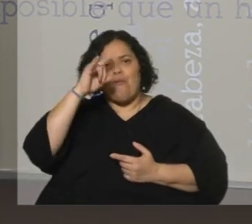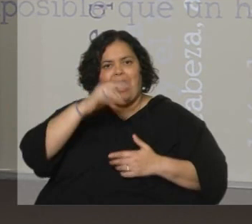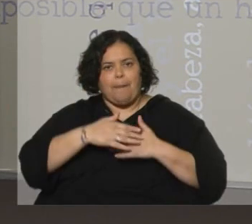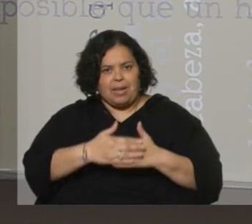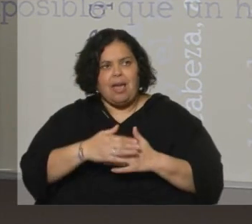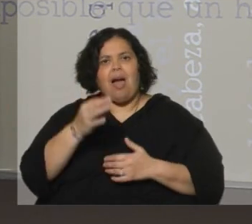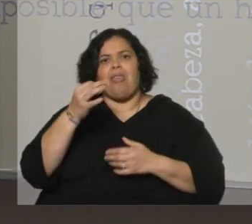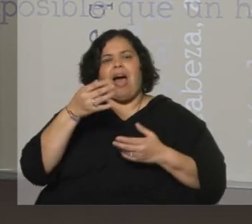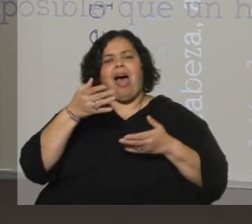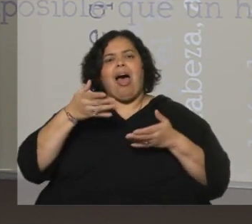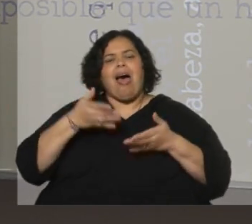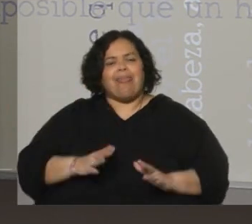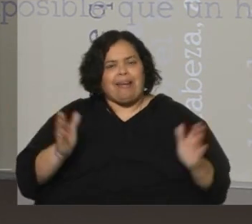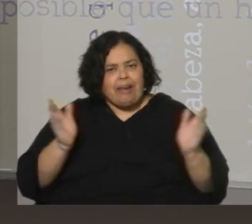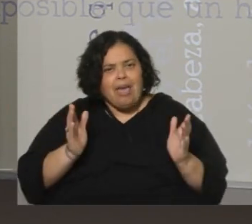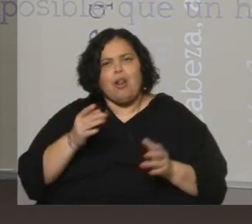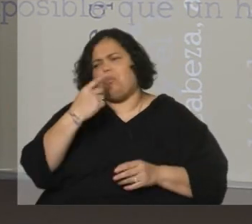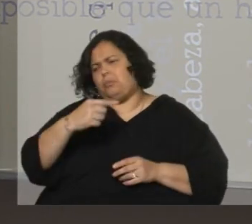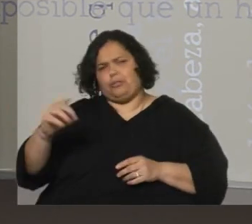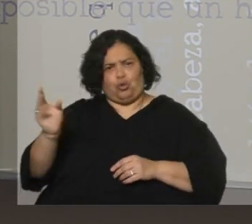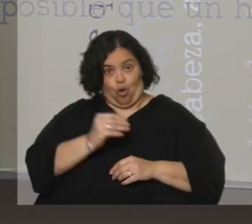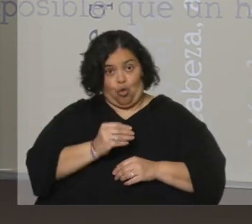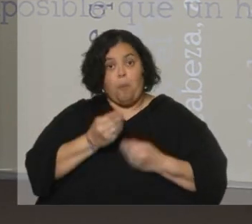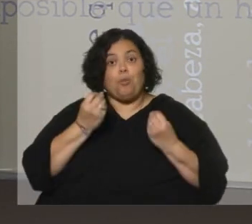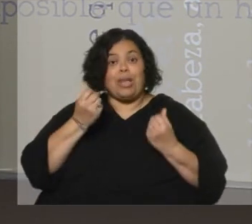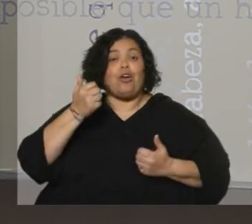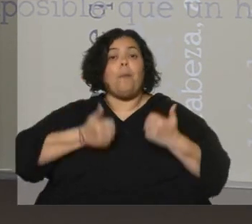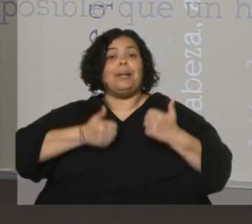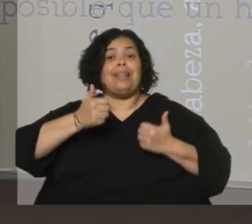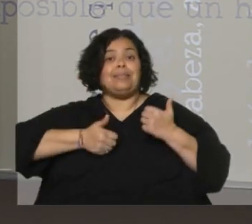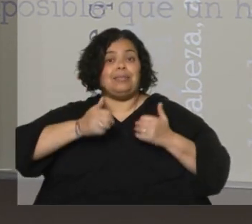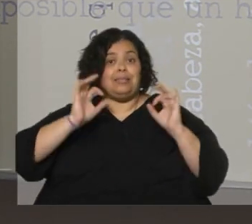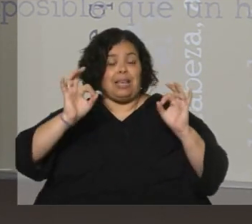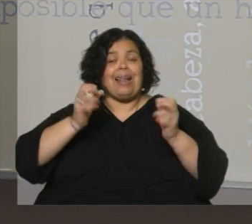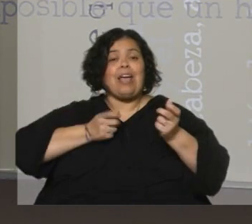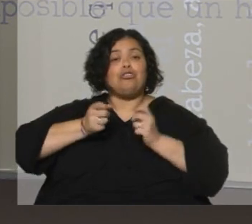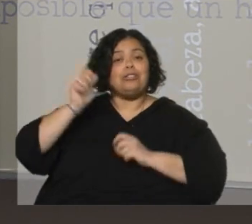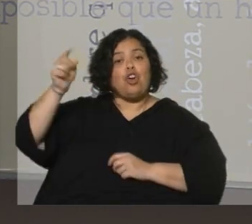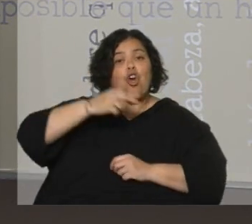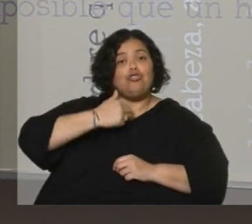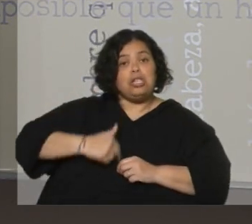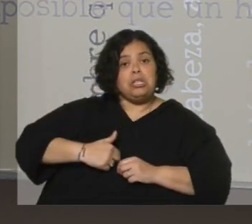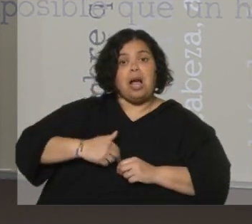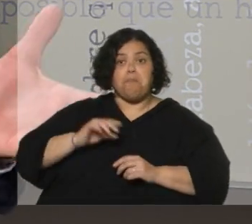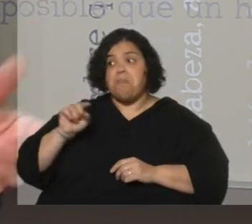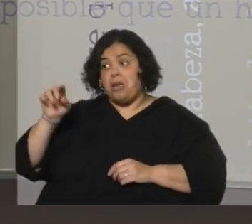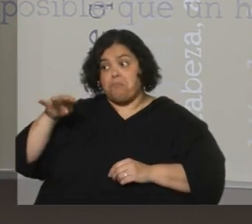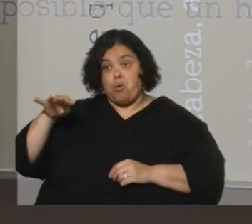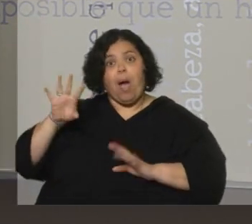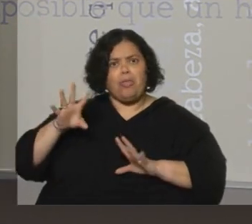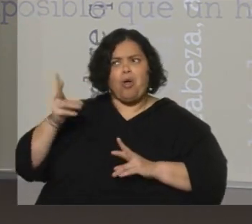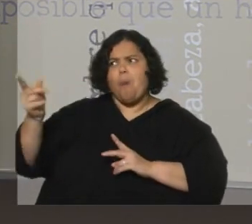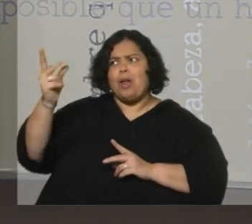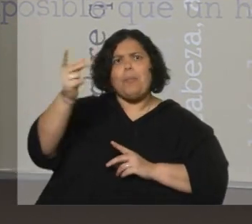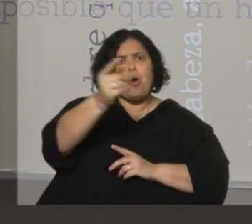nuestro país eso se dio en un mercado de competencia las plantas había negocios en China china ad mandaba y las plantas salieron a comprar y para poder comprar tuvier que